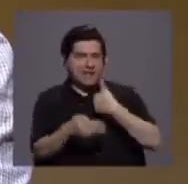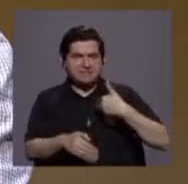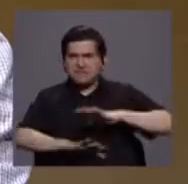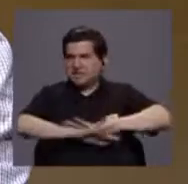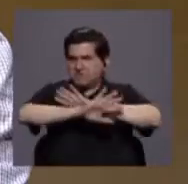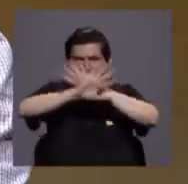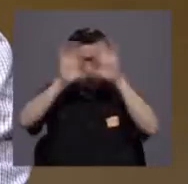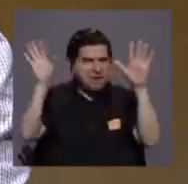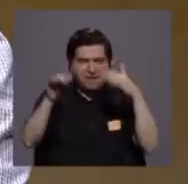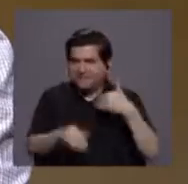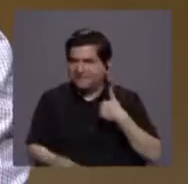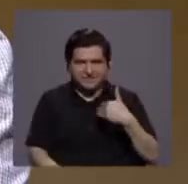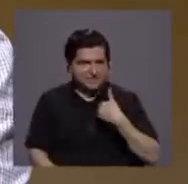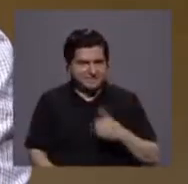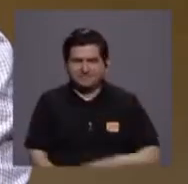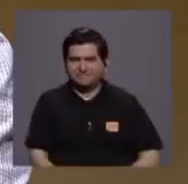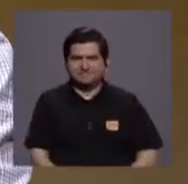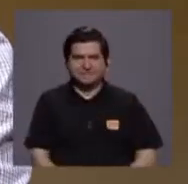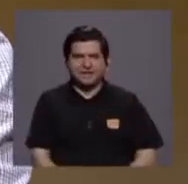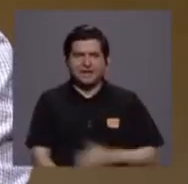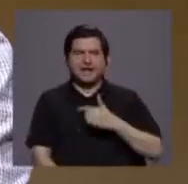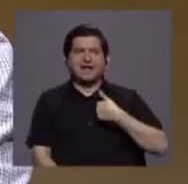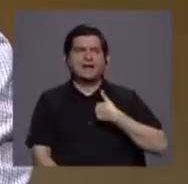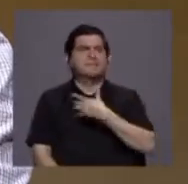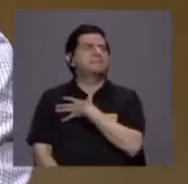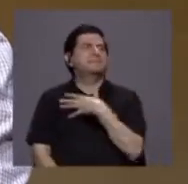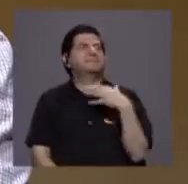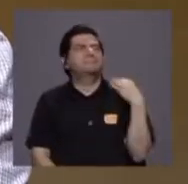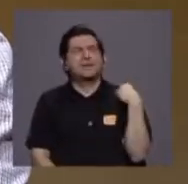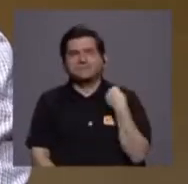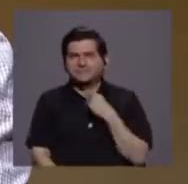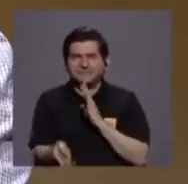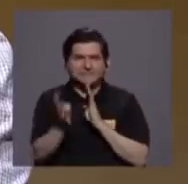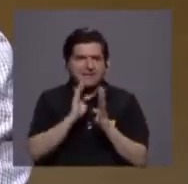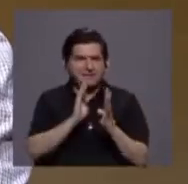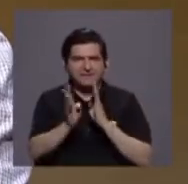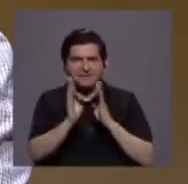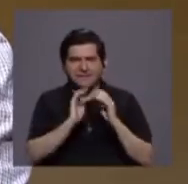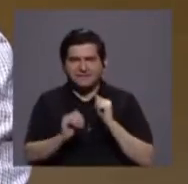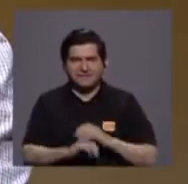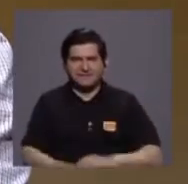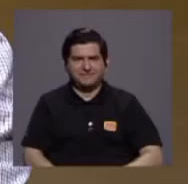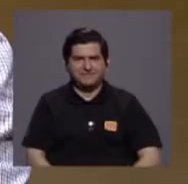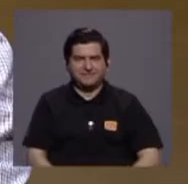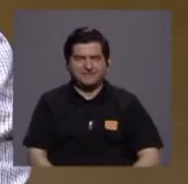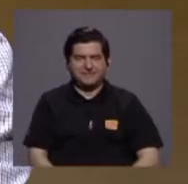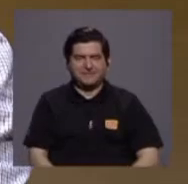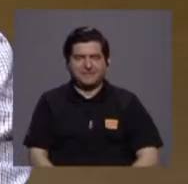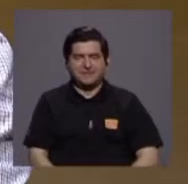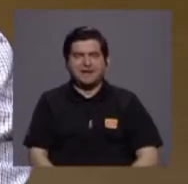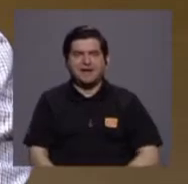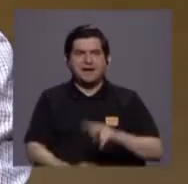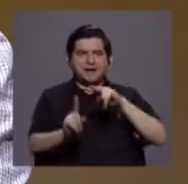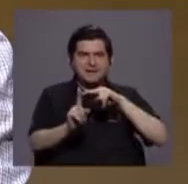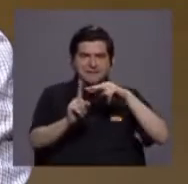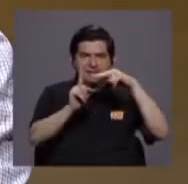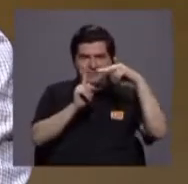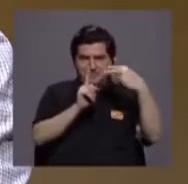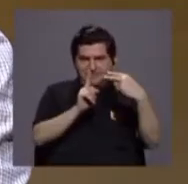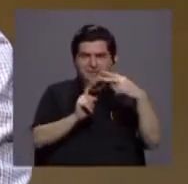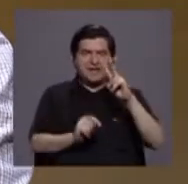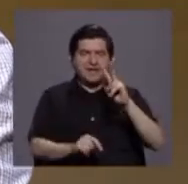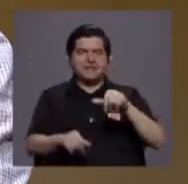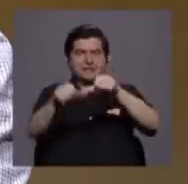claridad siquiera en eso. Y a mí me gustaría un poco conversar acerca de las perspectivas en